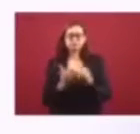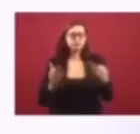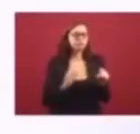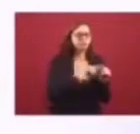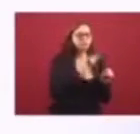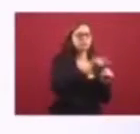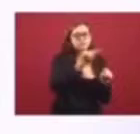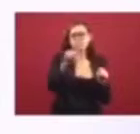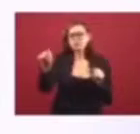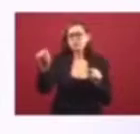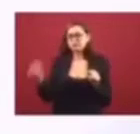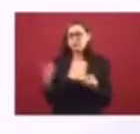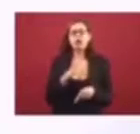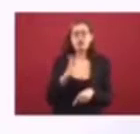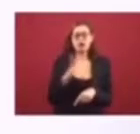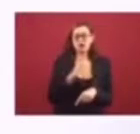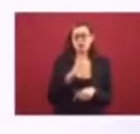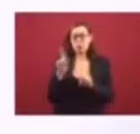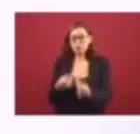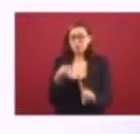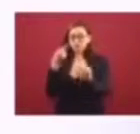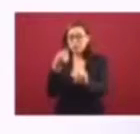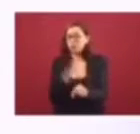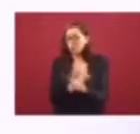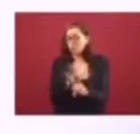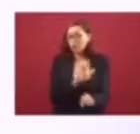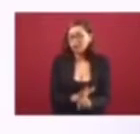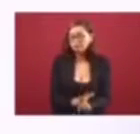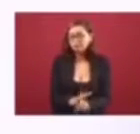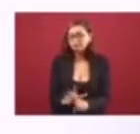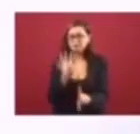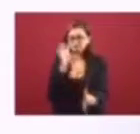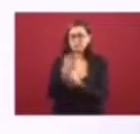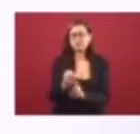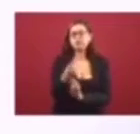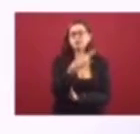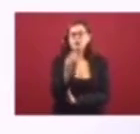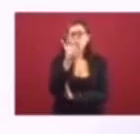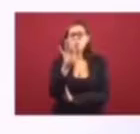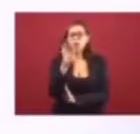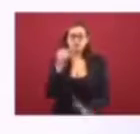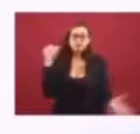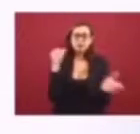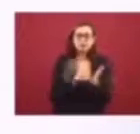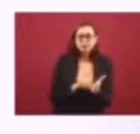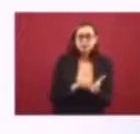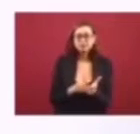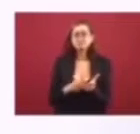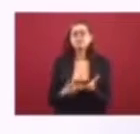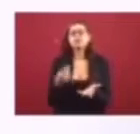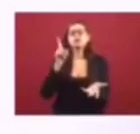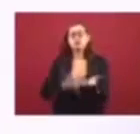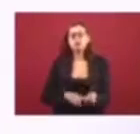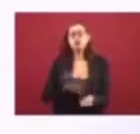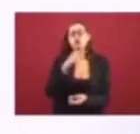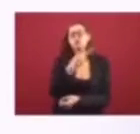es de 1.232.000 con una base económica de 40 mil millones de pesos, pero según un reciente estudio